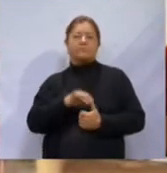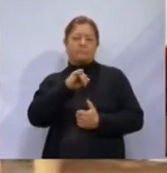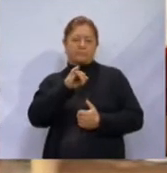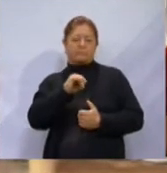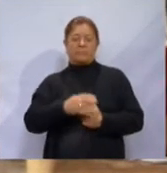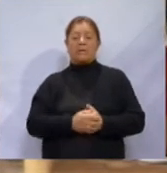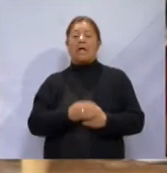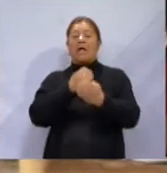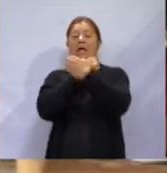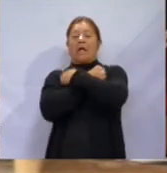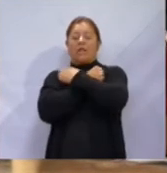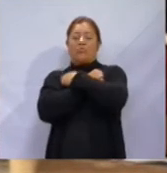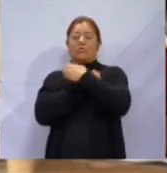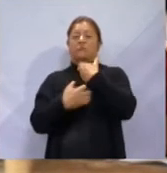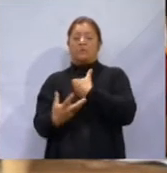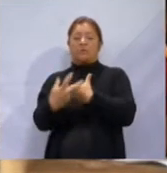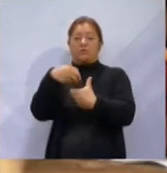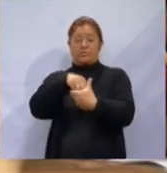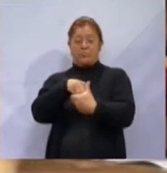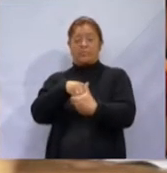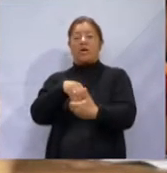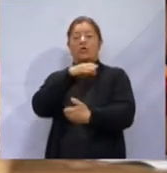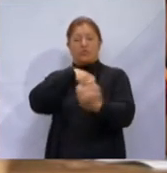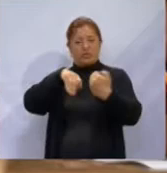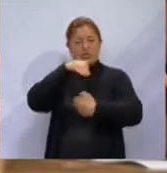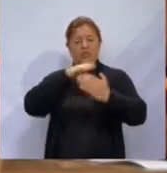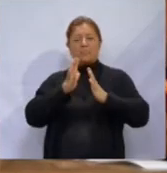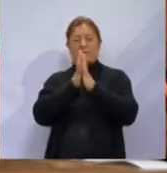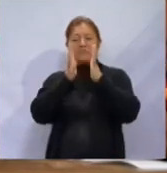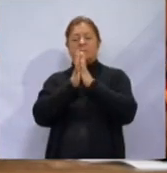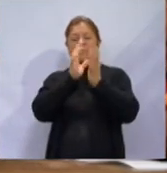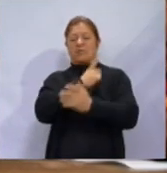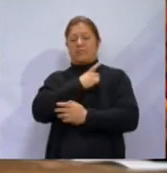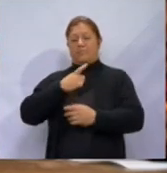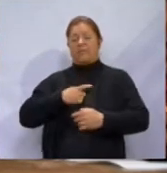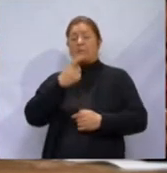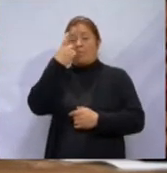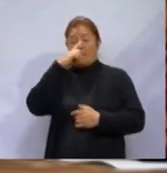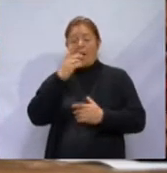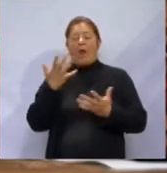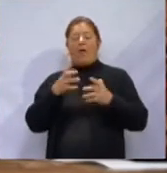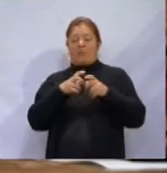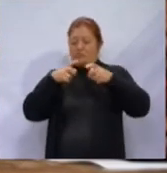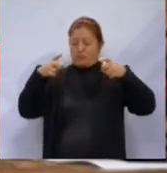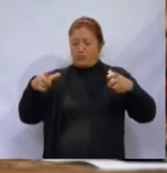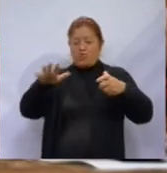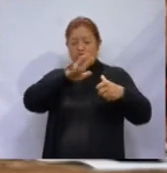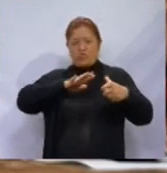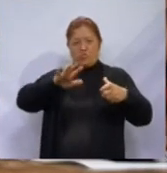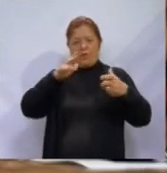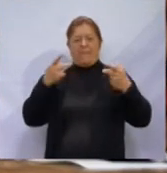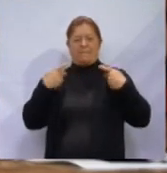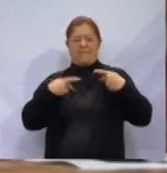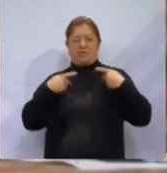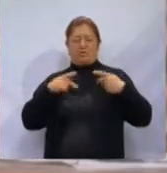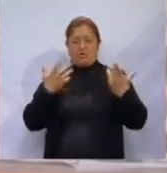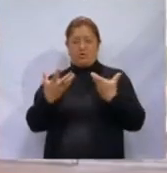la educación inclusiva todos y todos debemos de participar para poder construir una sociedad